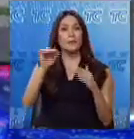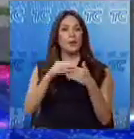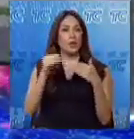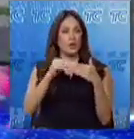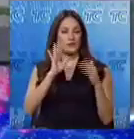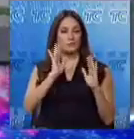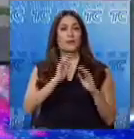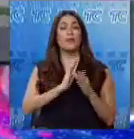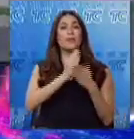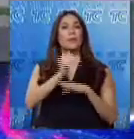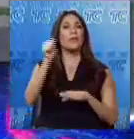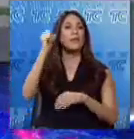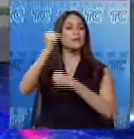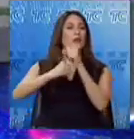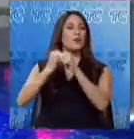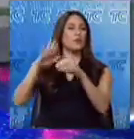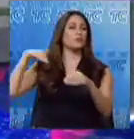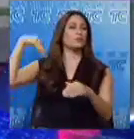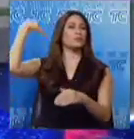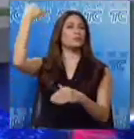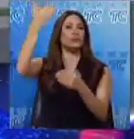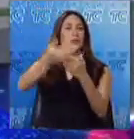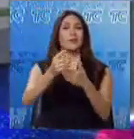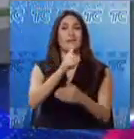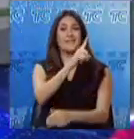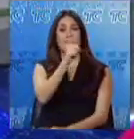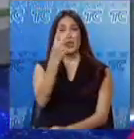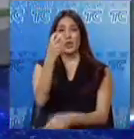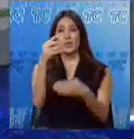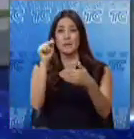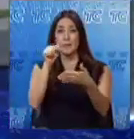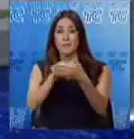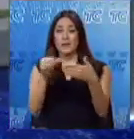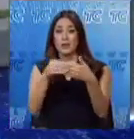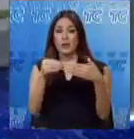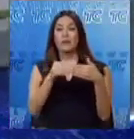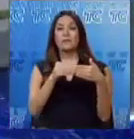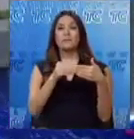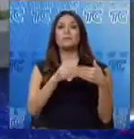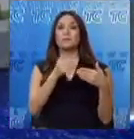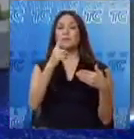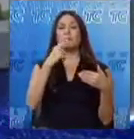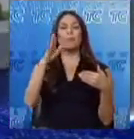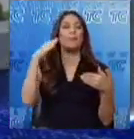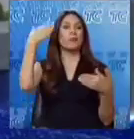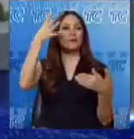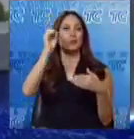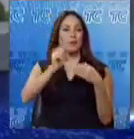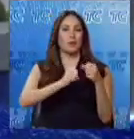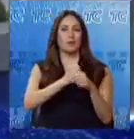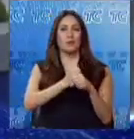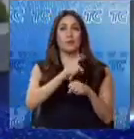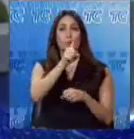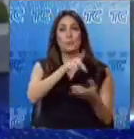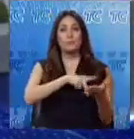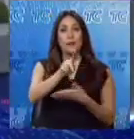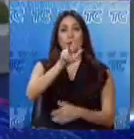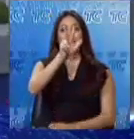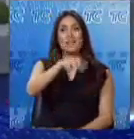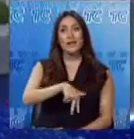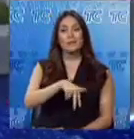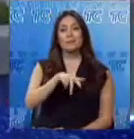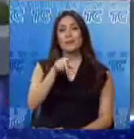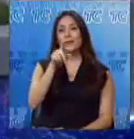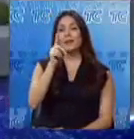y luego de 10 años pretende venderla en $112,000, con la norma actual, usted cancelaría un impuesto de $3,101. Pero